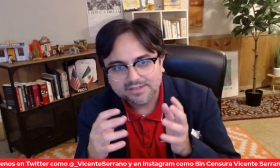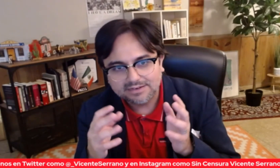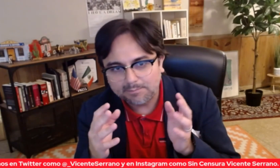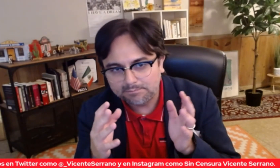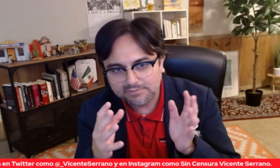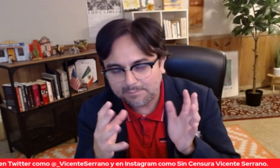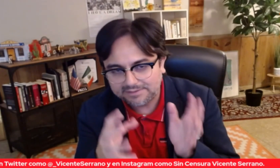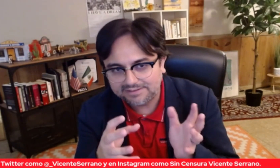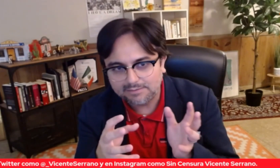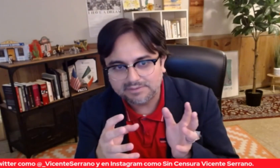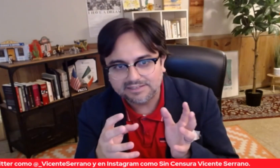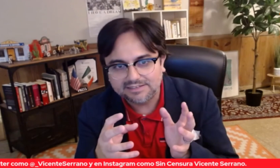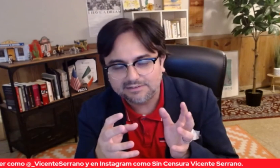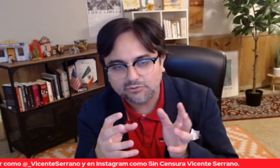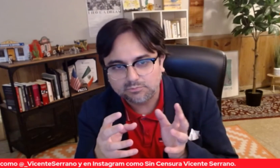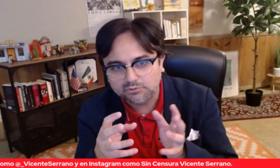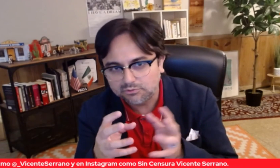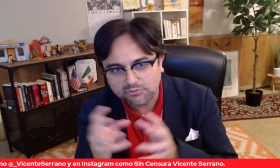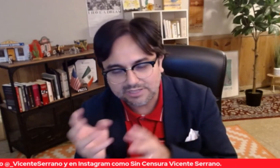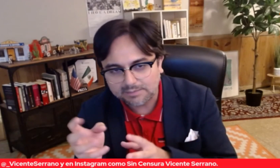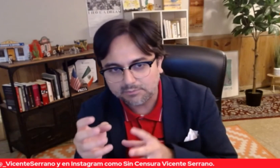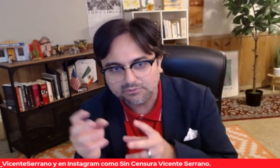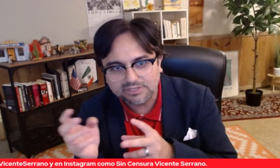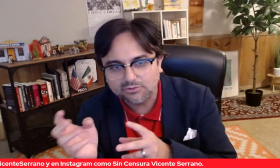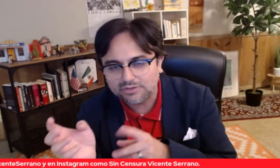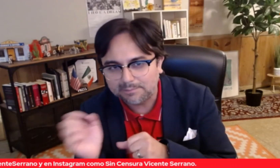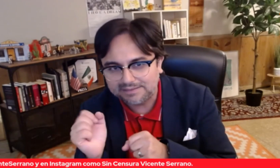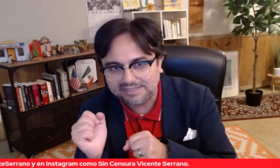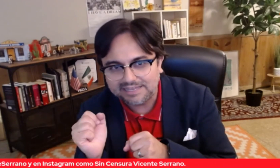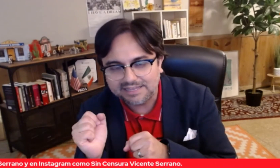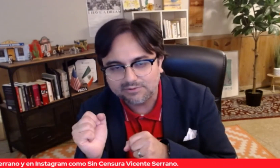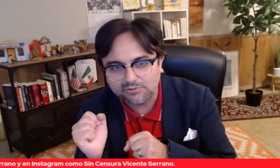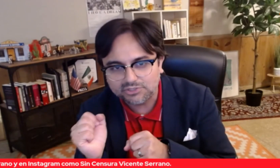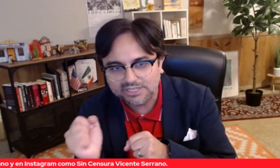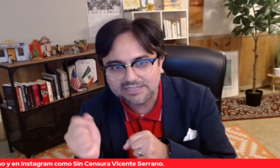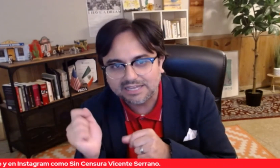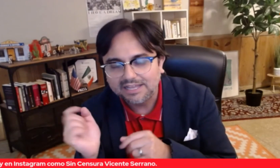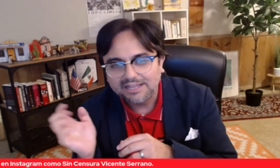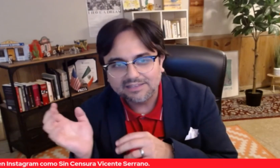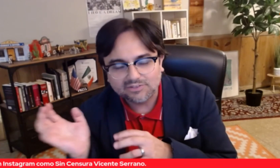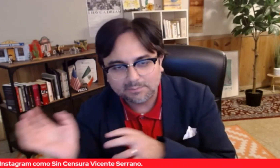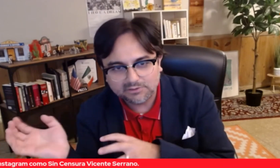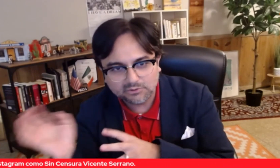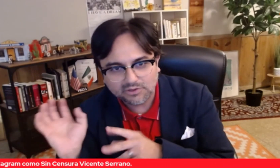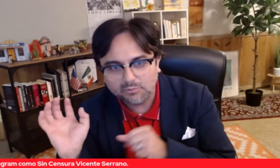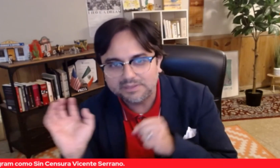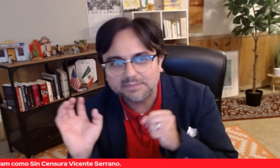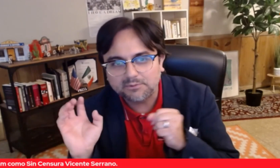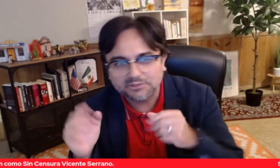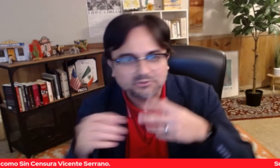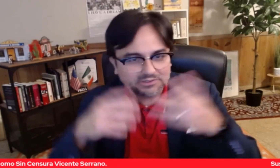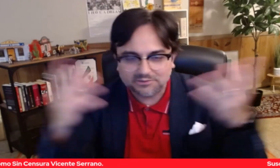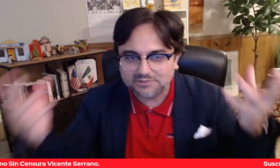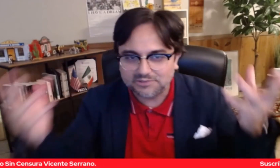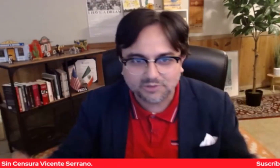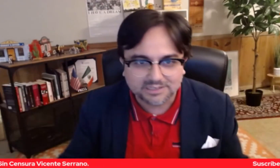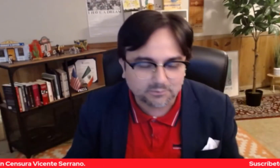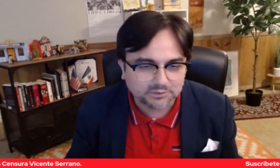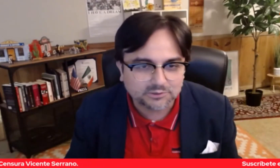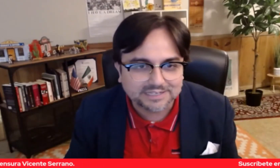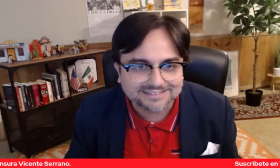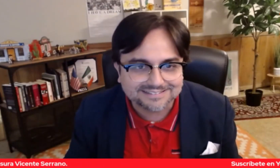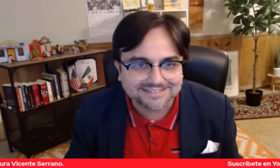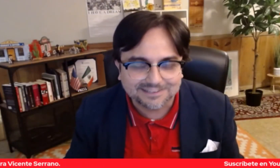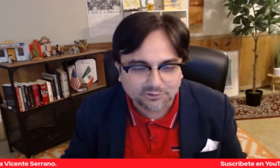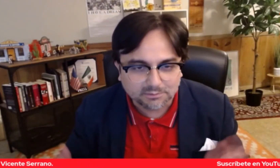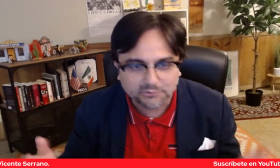supuestamente, una parte le pertenece a su esposo de un 30%, otra parte a ella de un 80%, y otra parte a su hija de un 20%, y se hace un